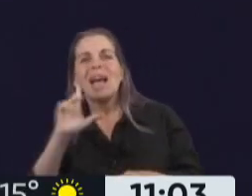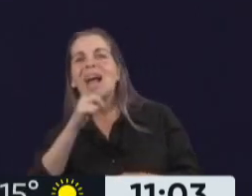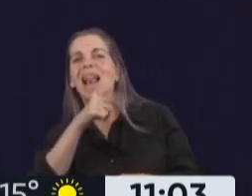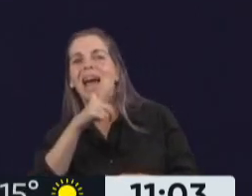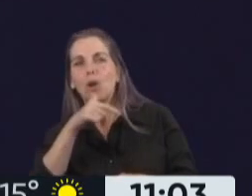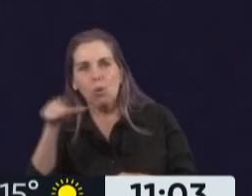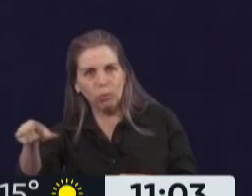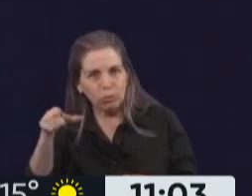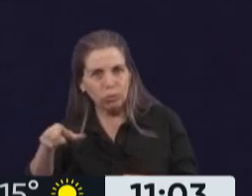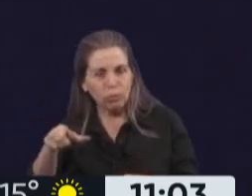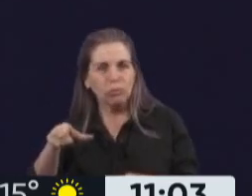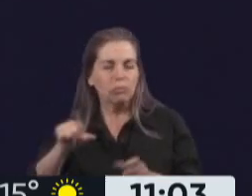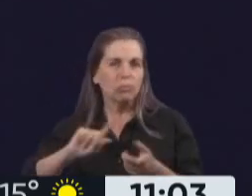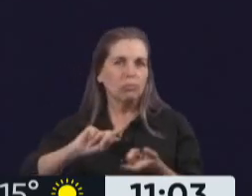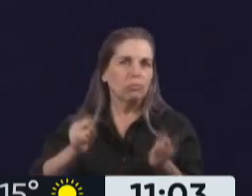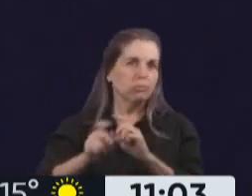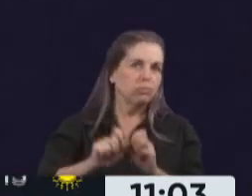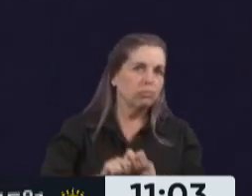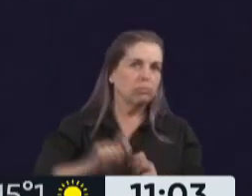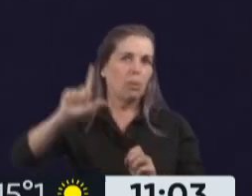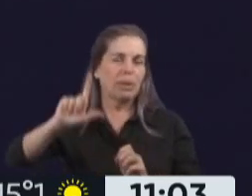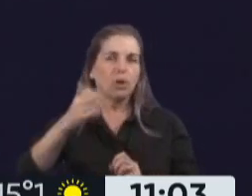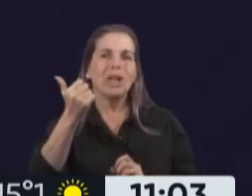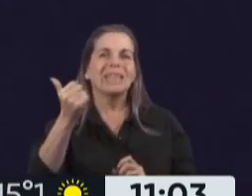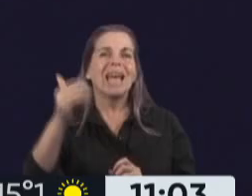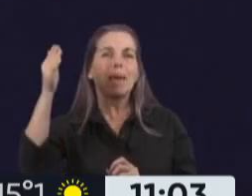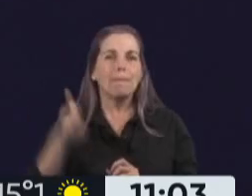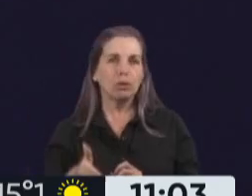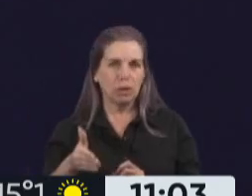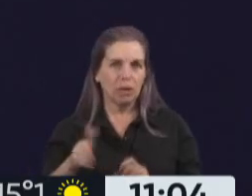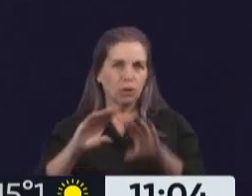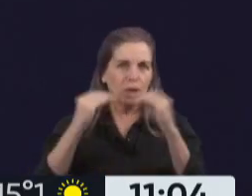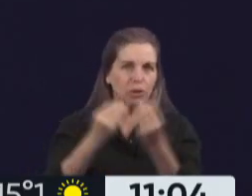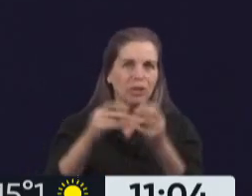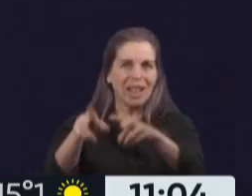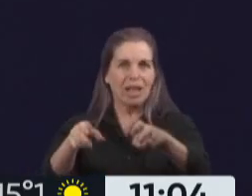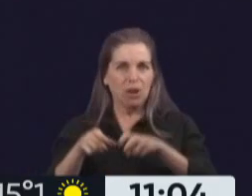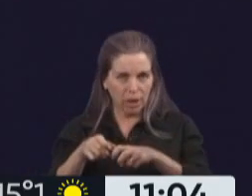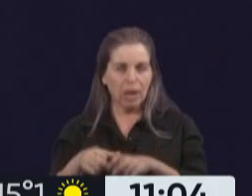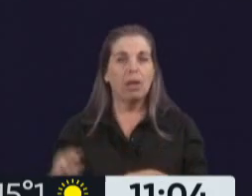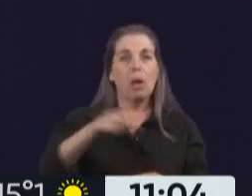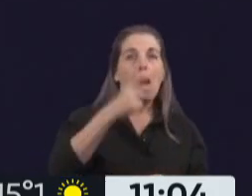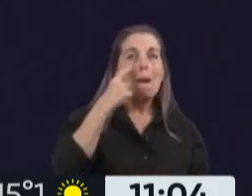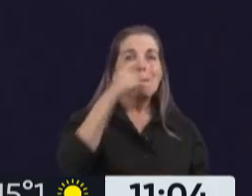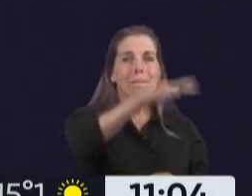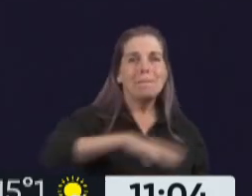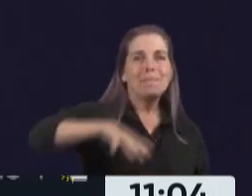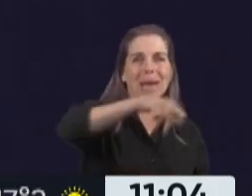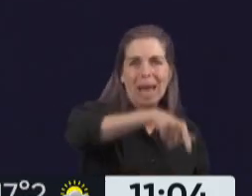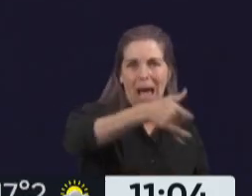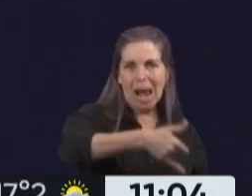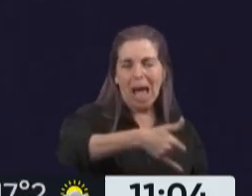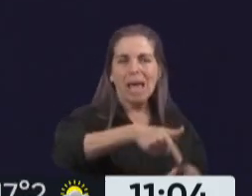pasó injustificadamente a tributar el 6% de la facturación. El de Pilar, que tiene una tasa de seguridad e higiene